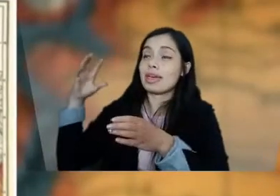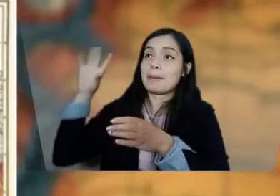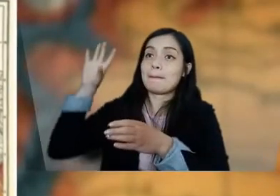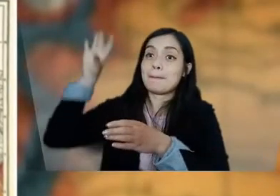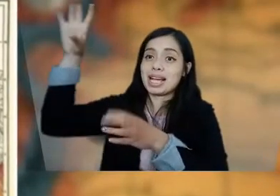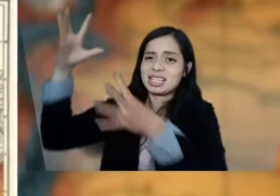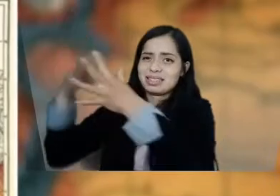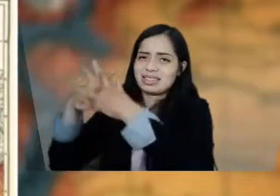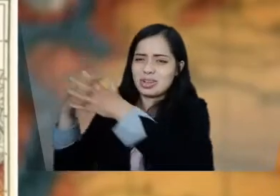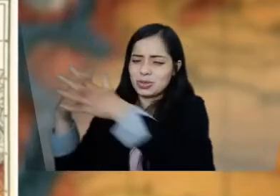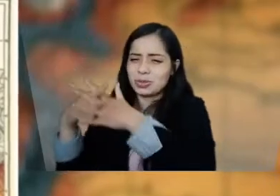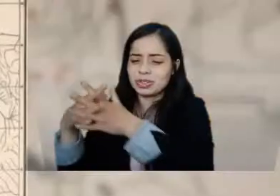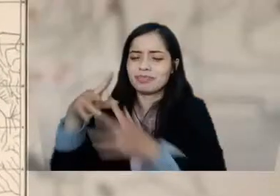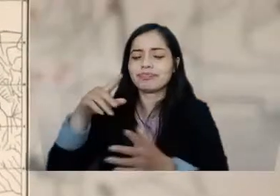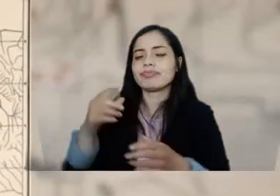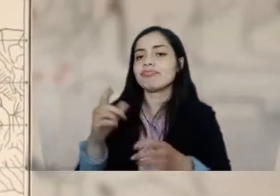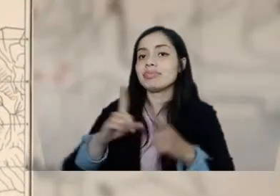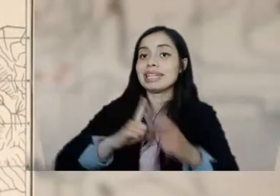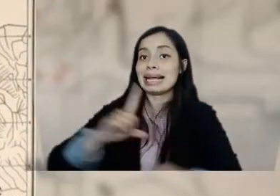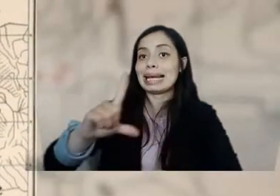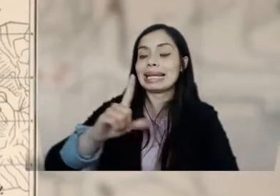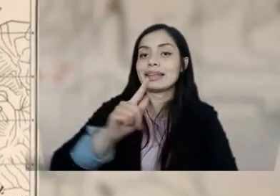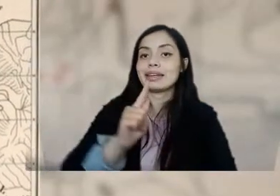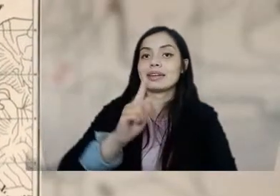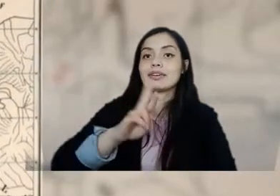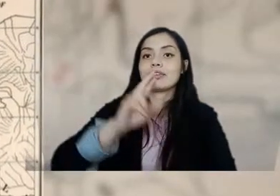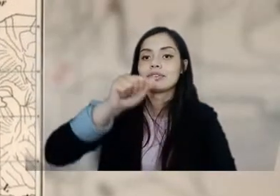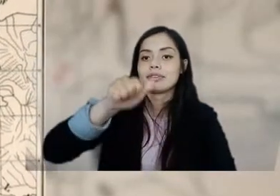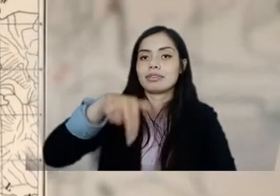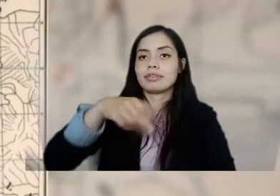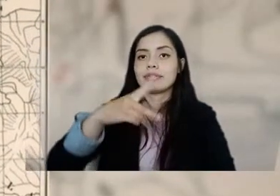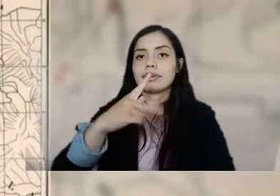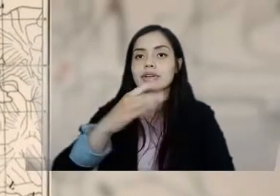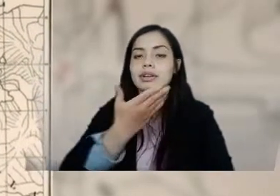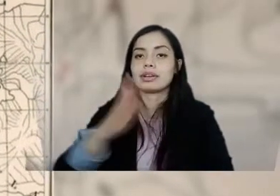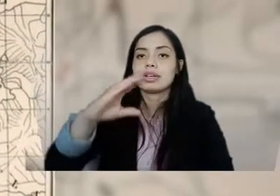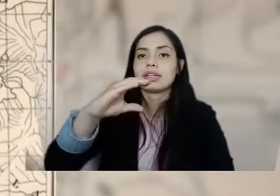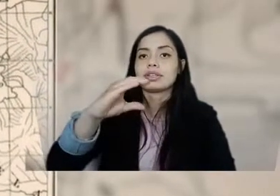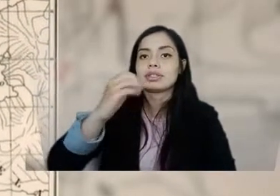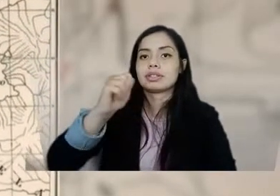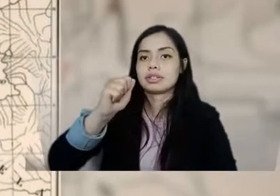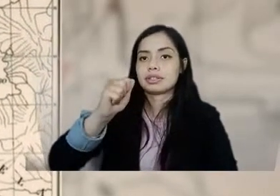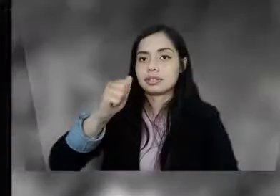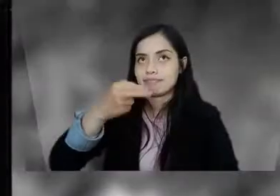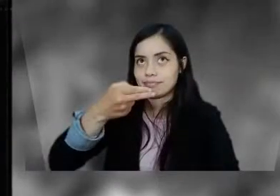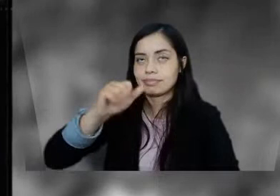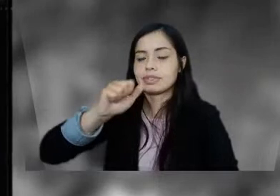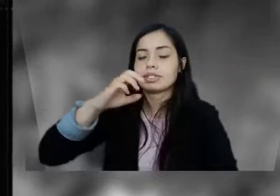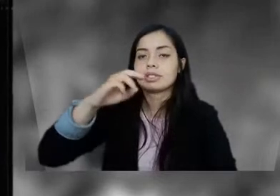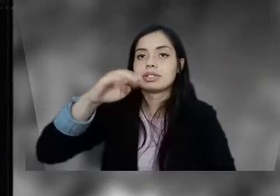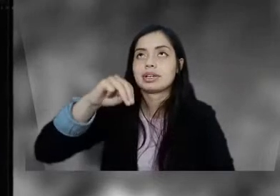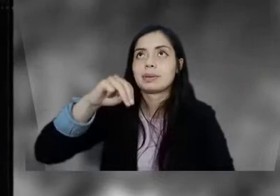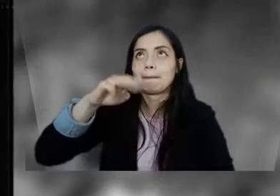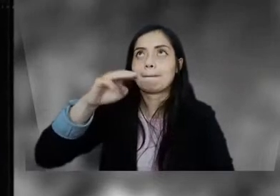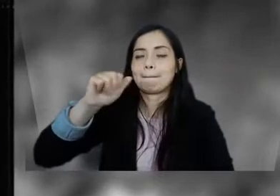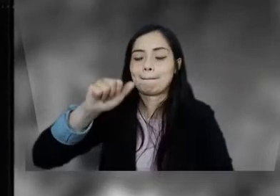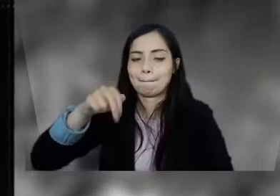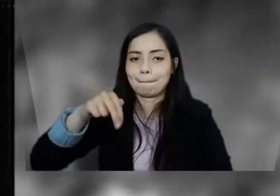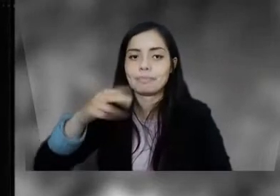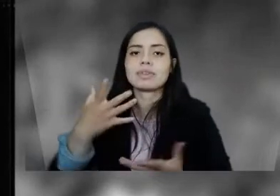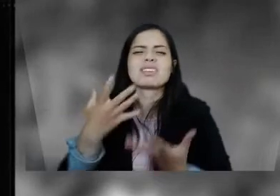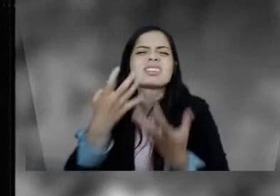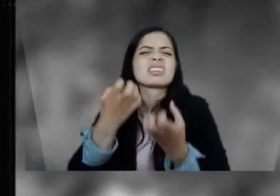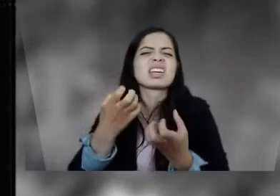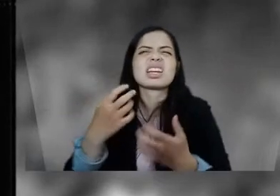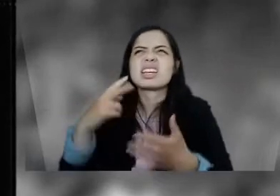país y entender dónde se distribuían en las diferentes montañas. Durante esos 5 años recorrieron decenas de